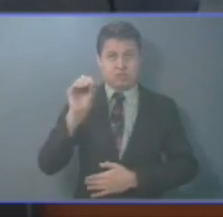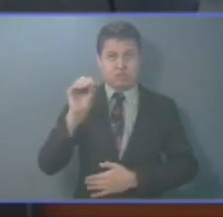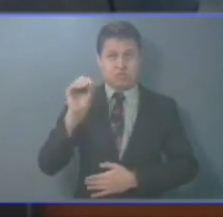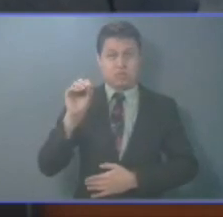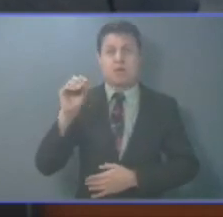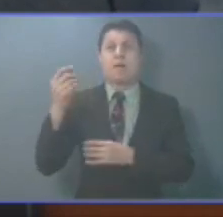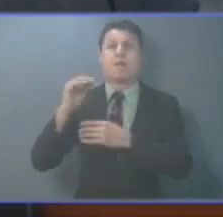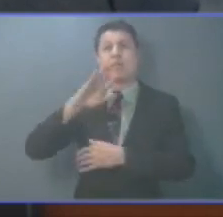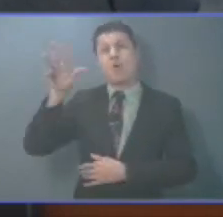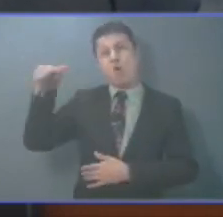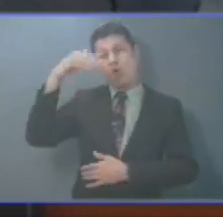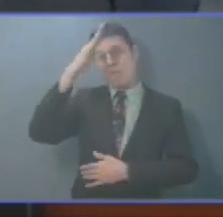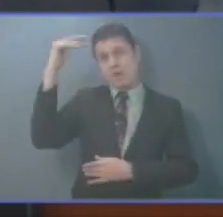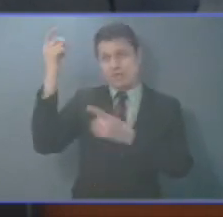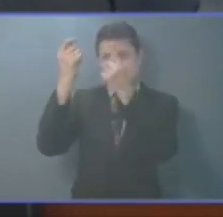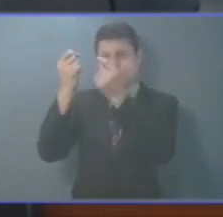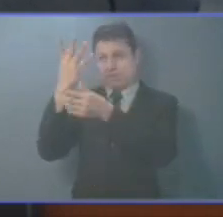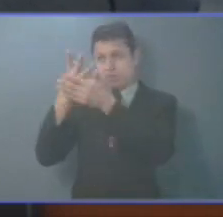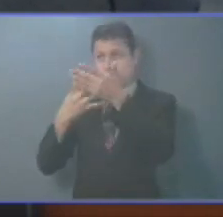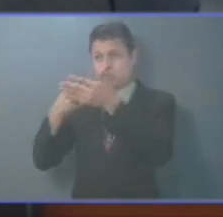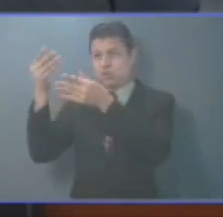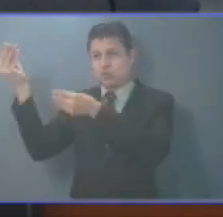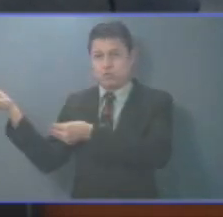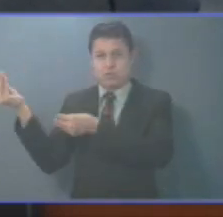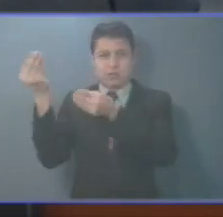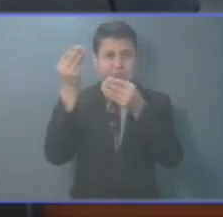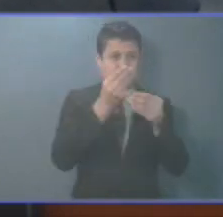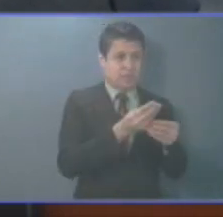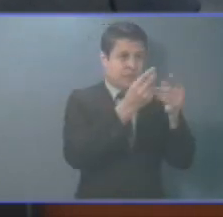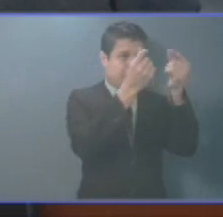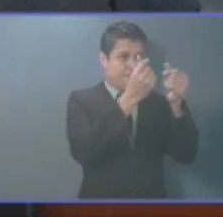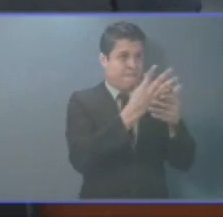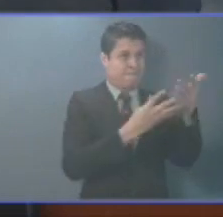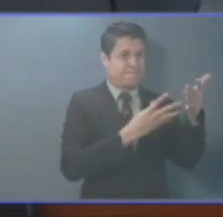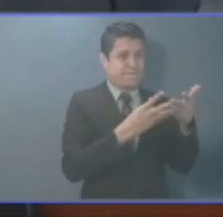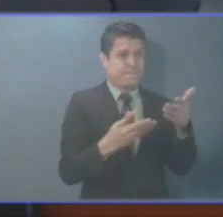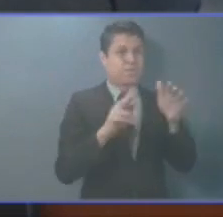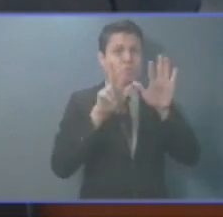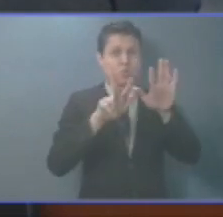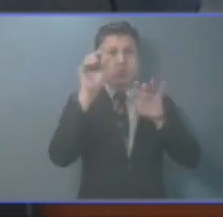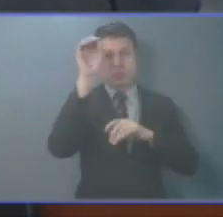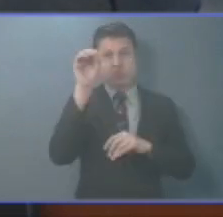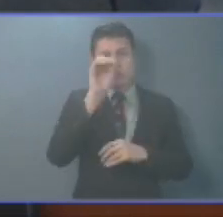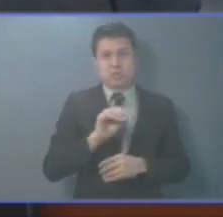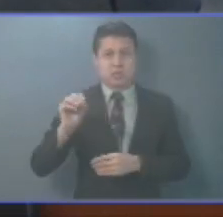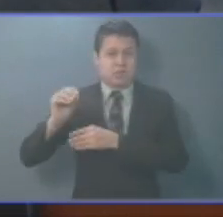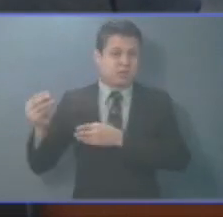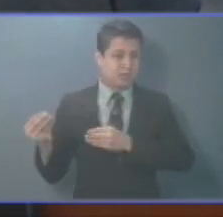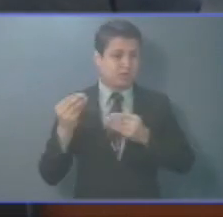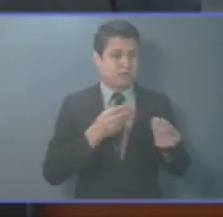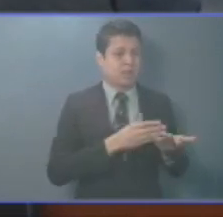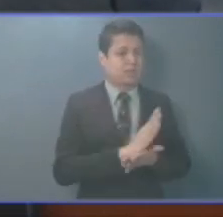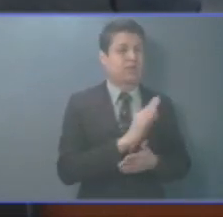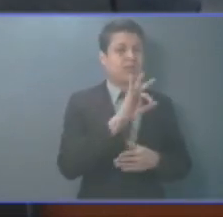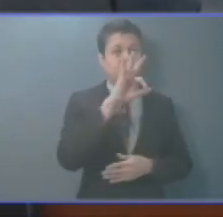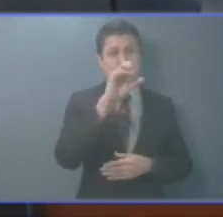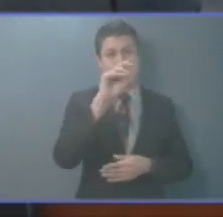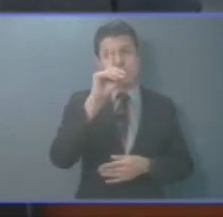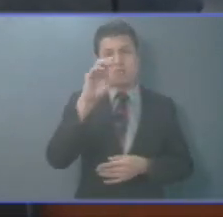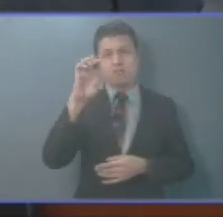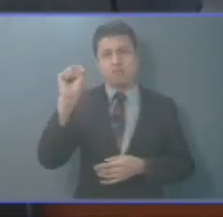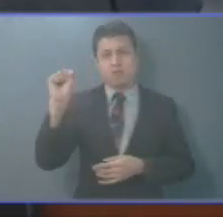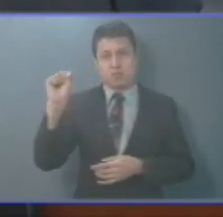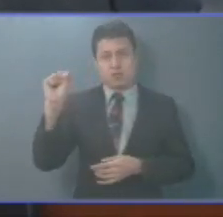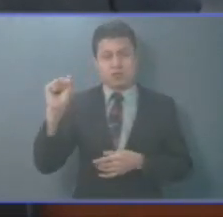que actualmente corresponde al 8% de los recursos que el Estado aporta y que provienen del Fondo para el Desarrollo Económico y